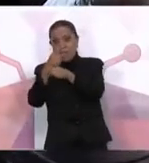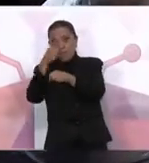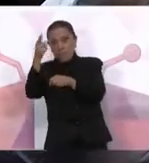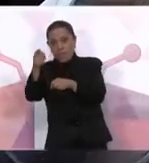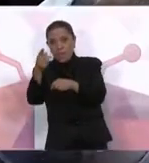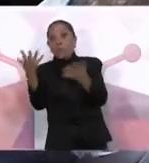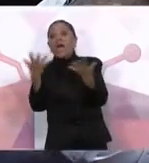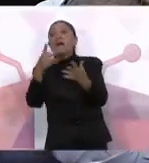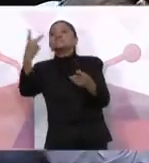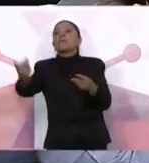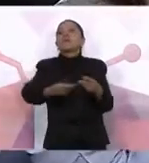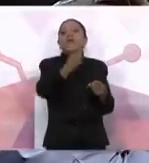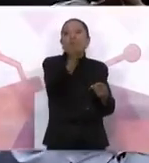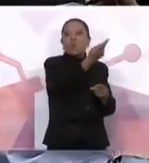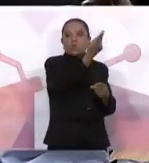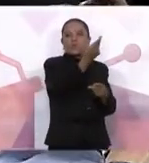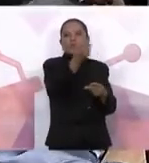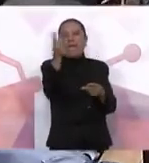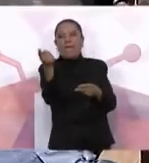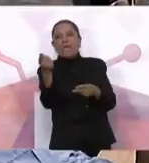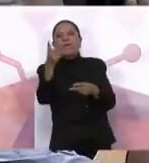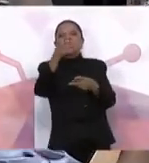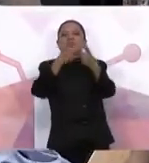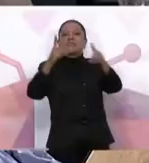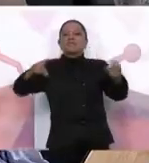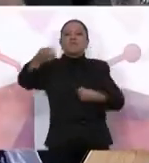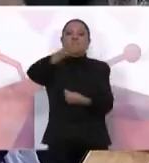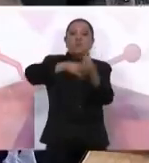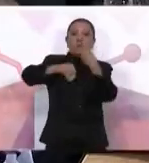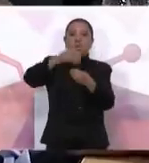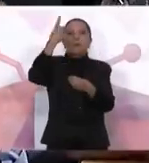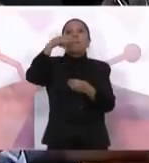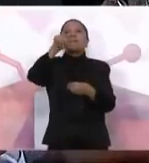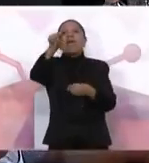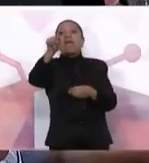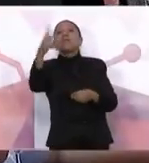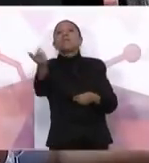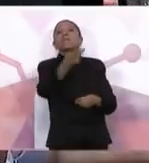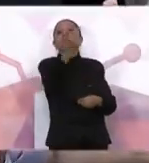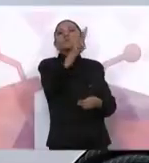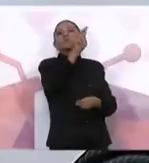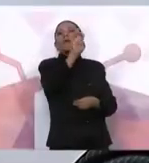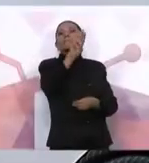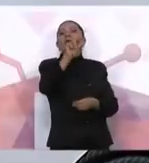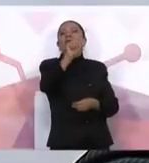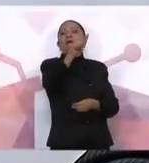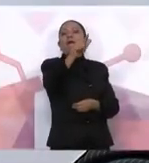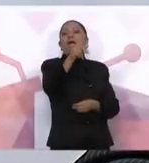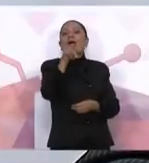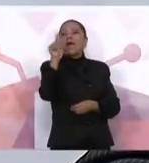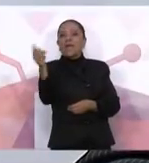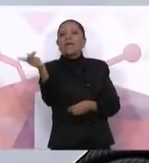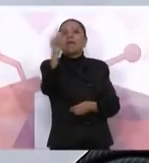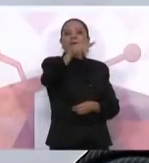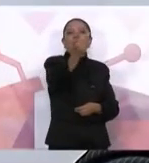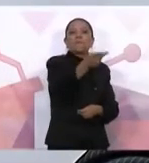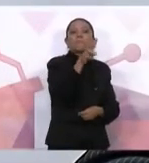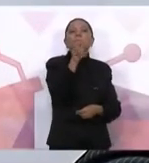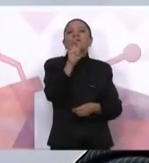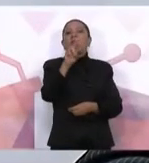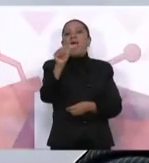sobre desarrollo sustentable a jesús alejandro vera jiménez ante la ausencia